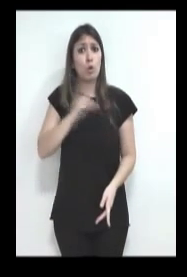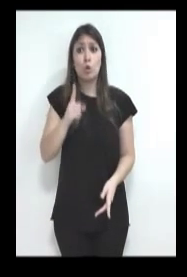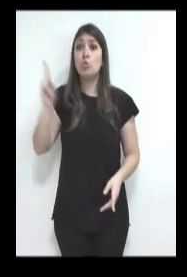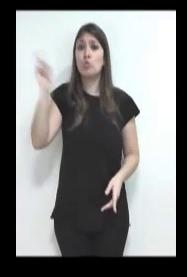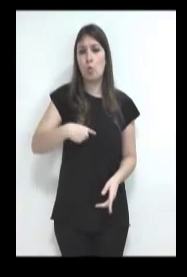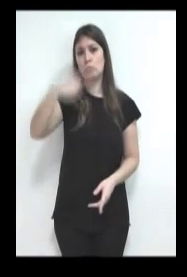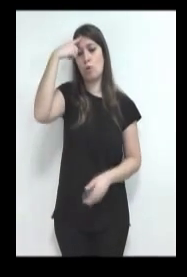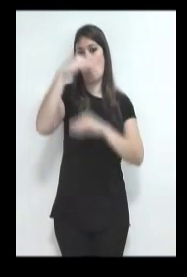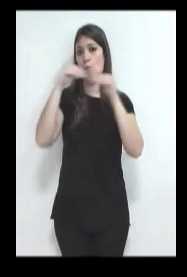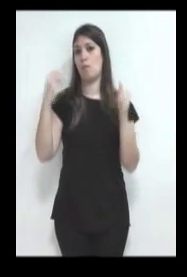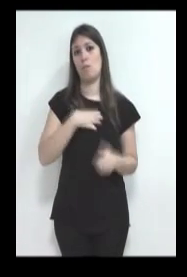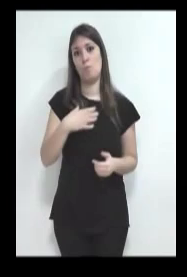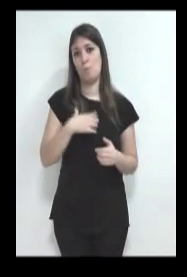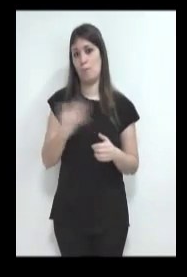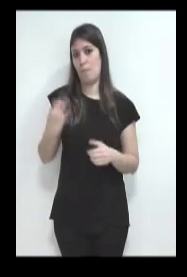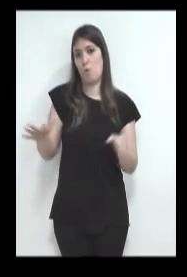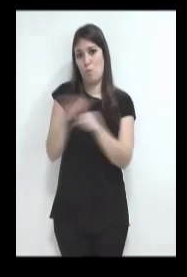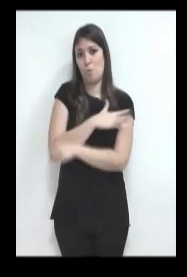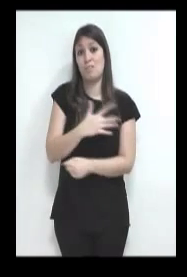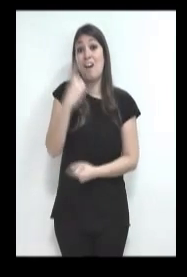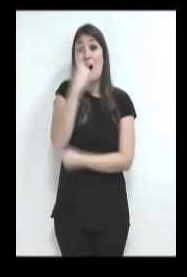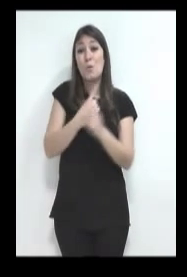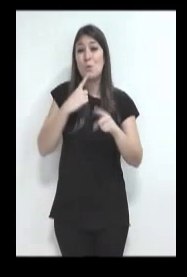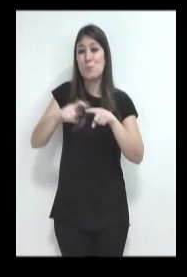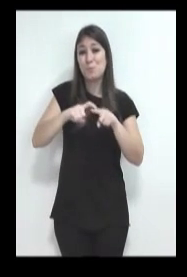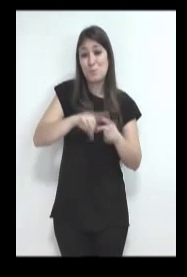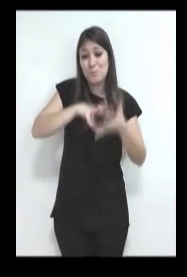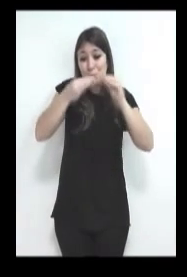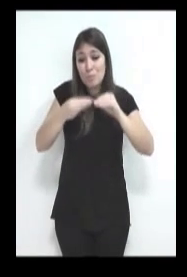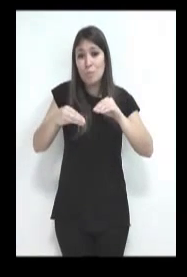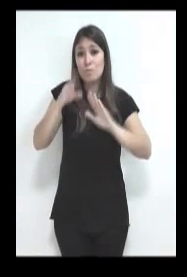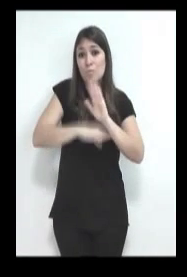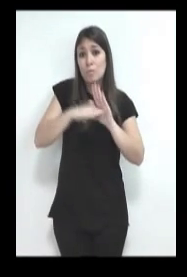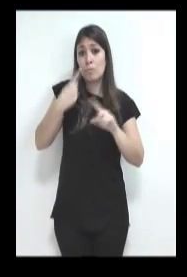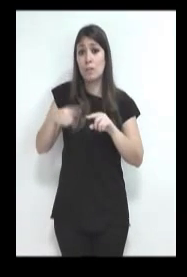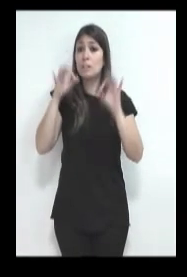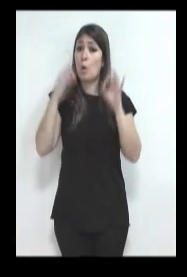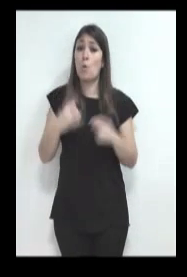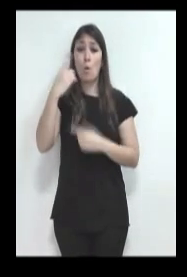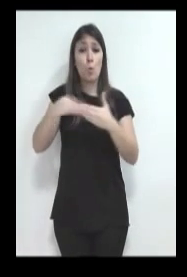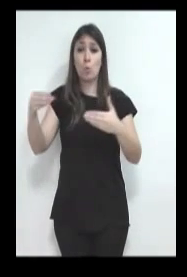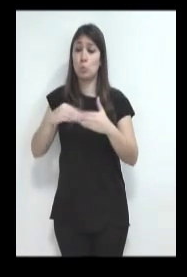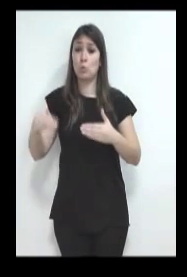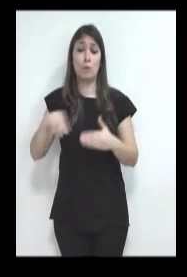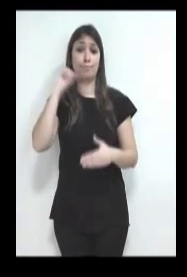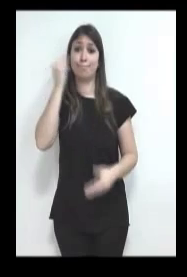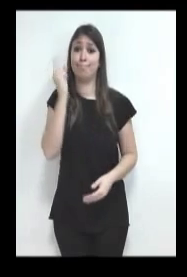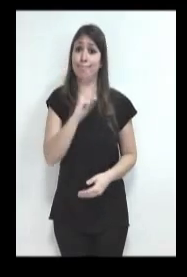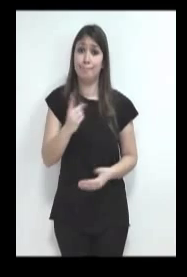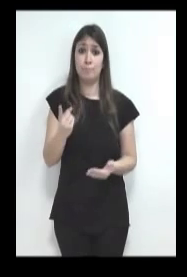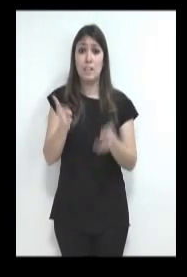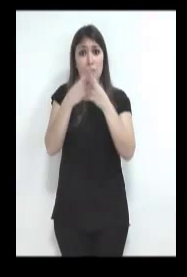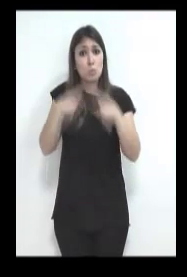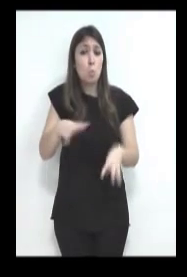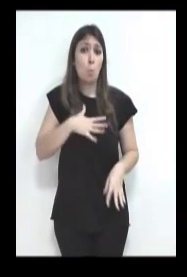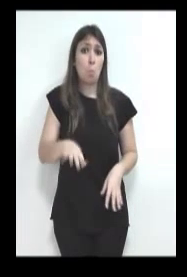puede hacer que algunas aplicaciones no lleguen a algunos usuarios, más que las infraestructuras, que